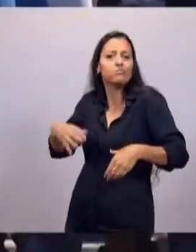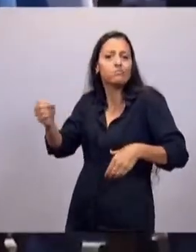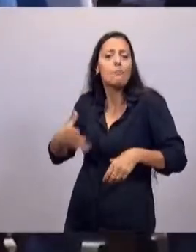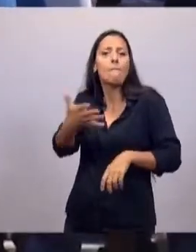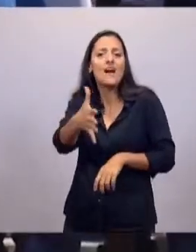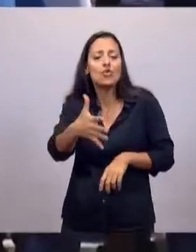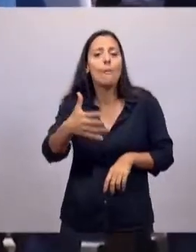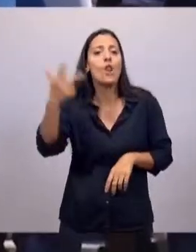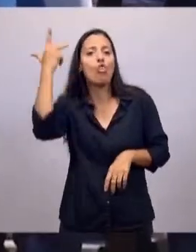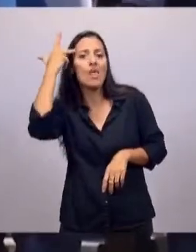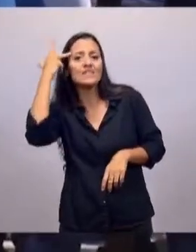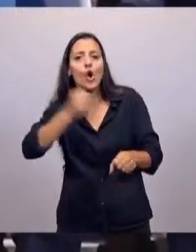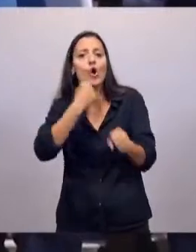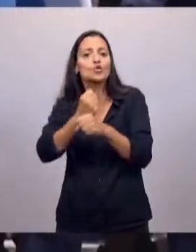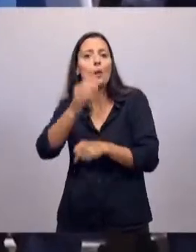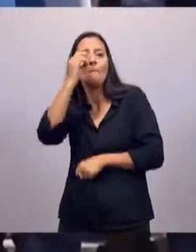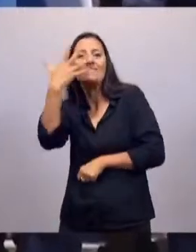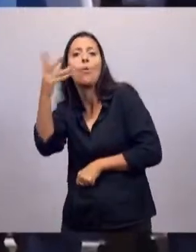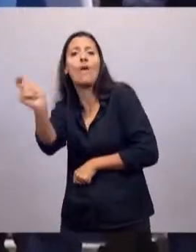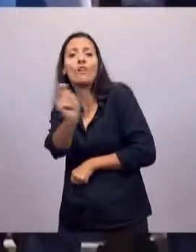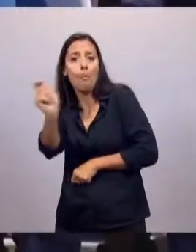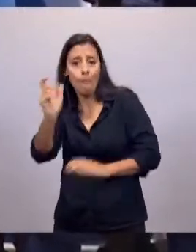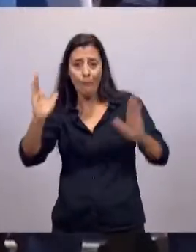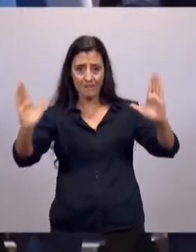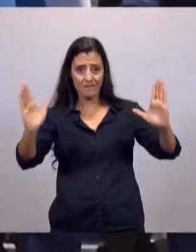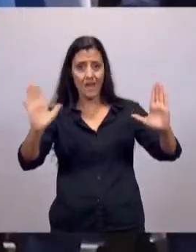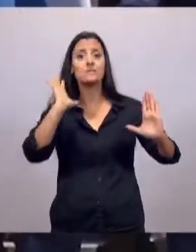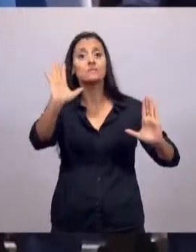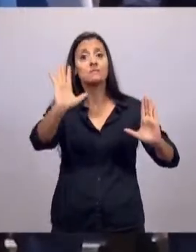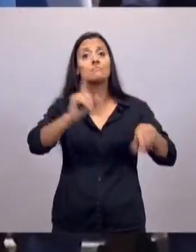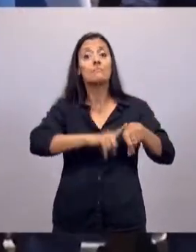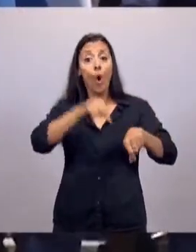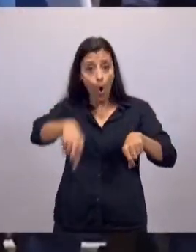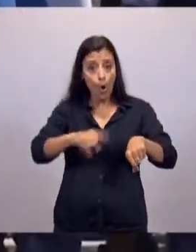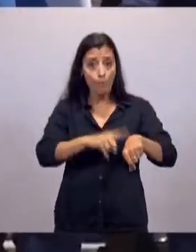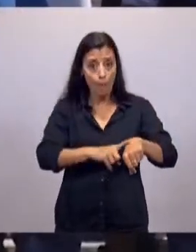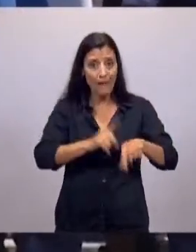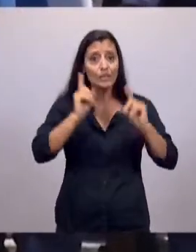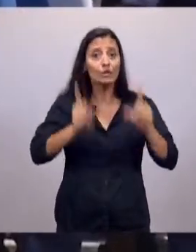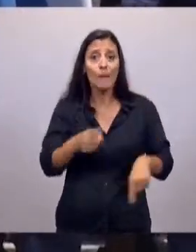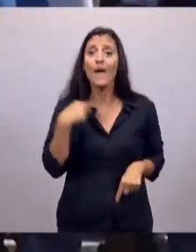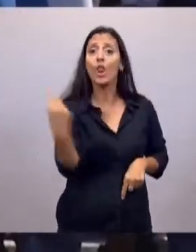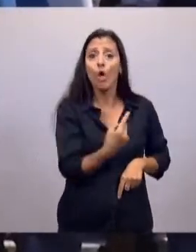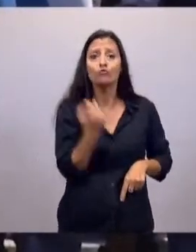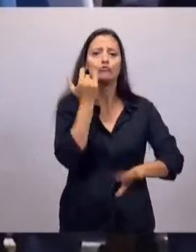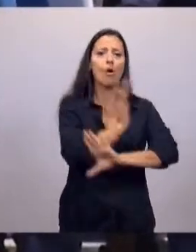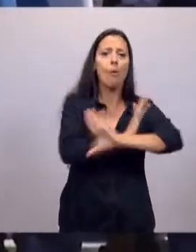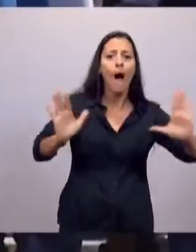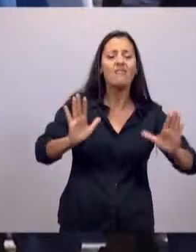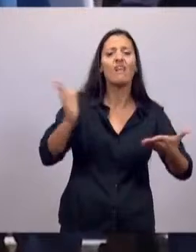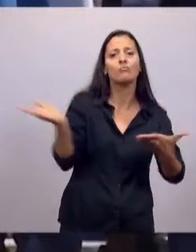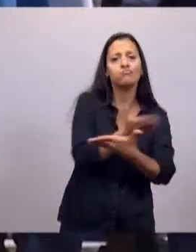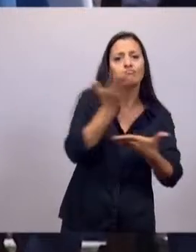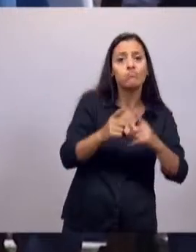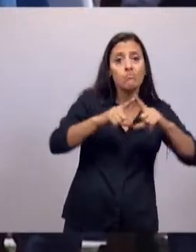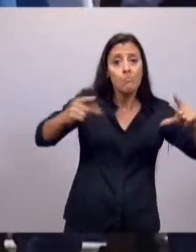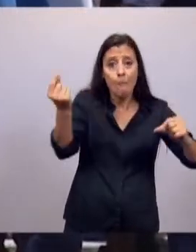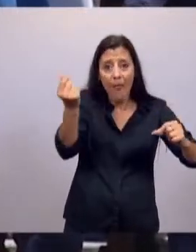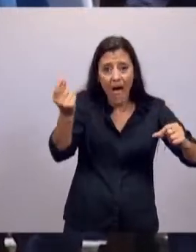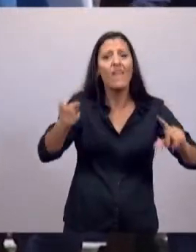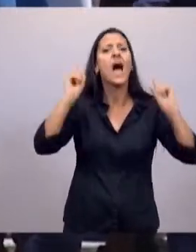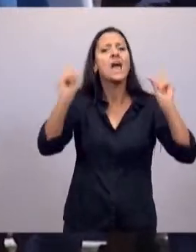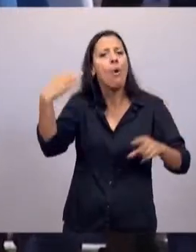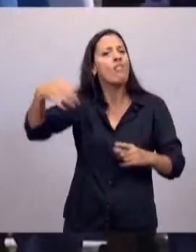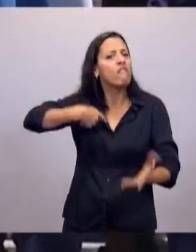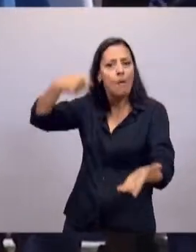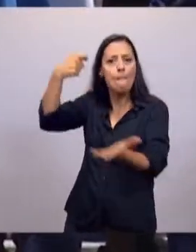entre 18 a 24 meses, aun cuando hoy dejemos de emitir dinero, seguiremos pagando